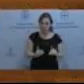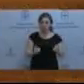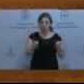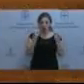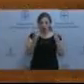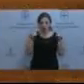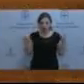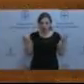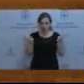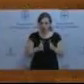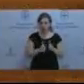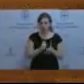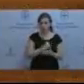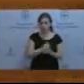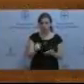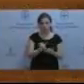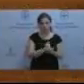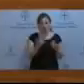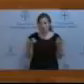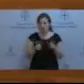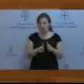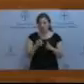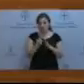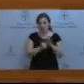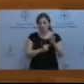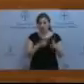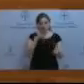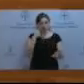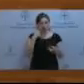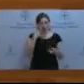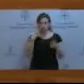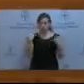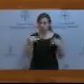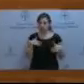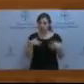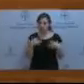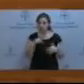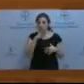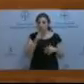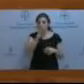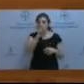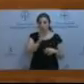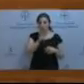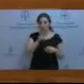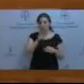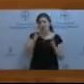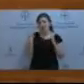matriculados. Es un dato que yo creo que a todos nos tiene que llamar a la alarma, porque en la segunda etapa de educación infantil